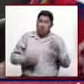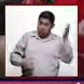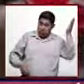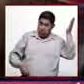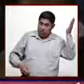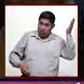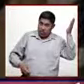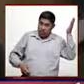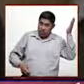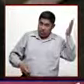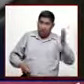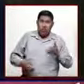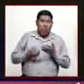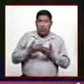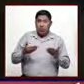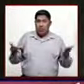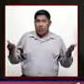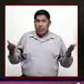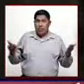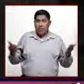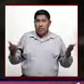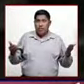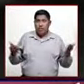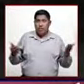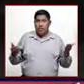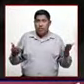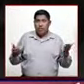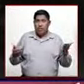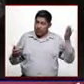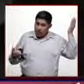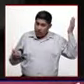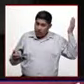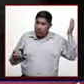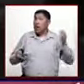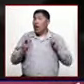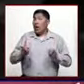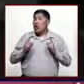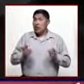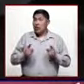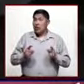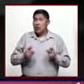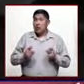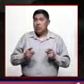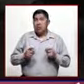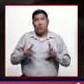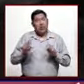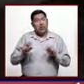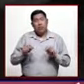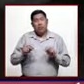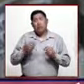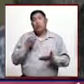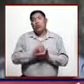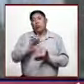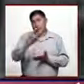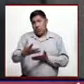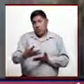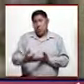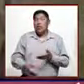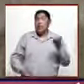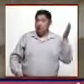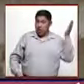así placas, así estos aluminios, así copas que ya no sirven, así compramos.